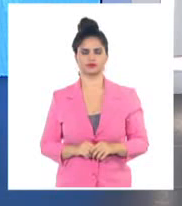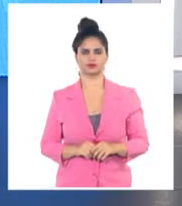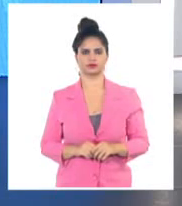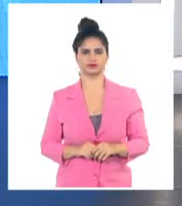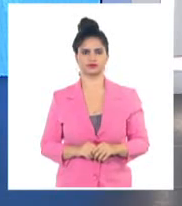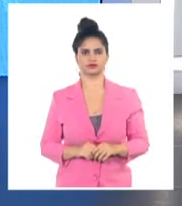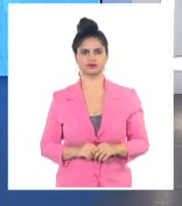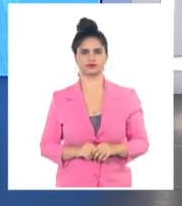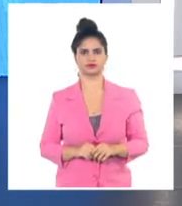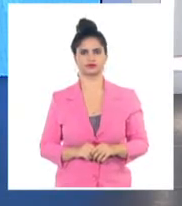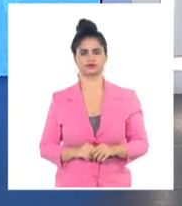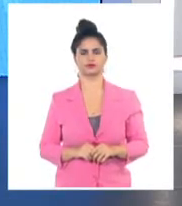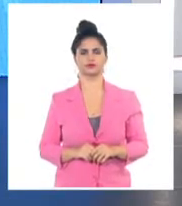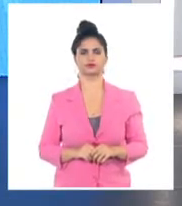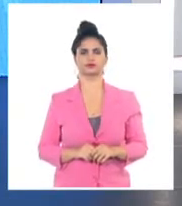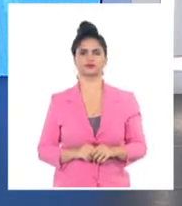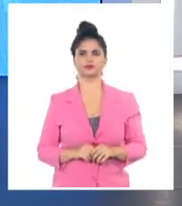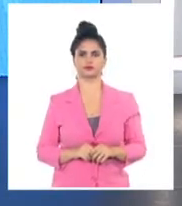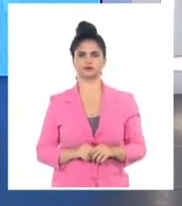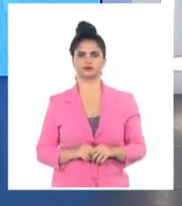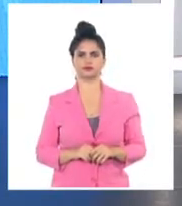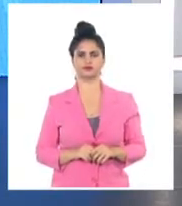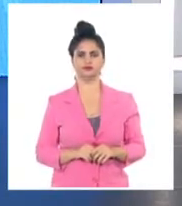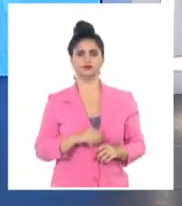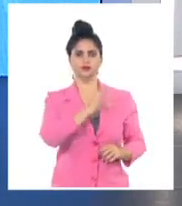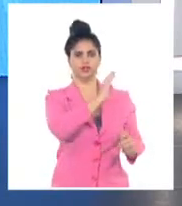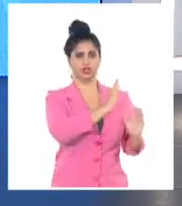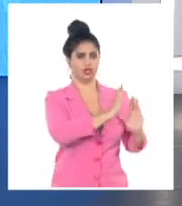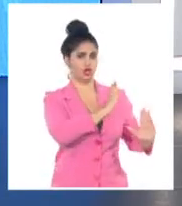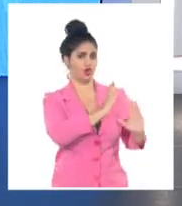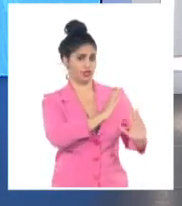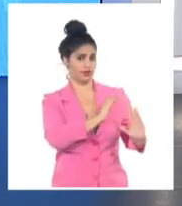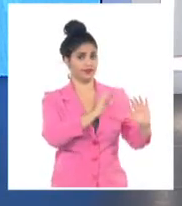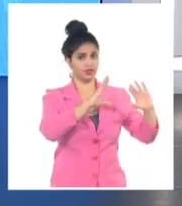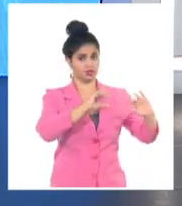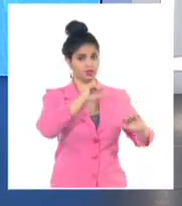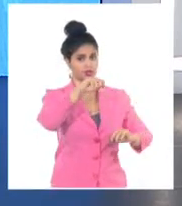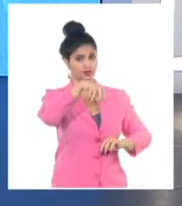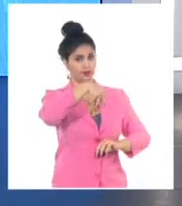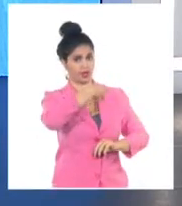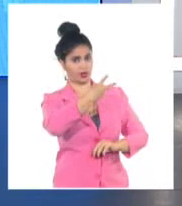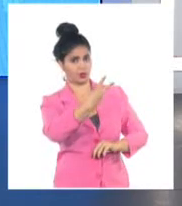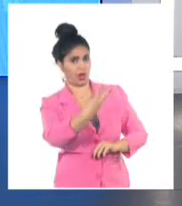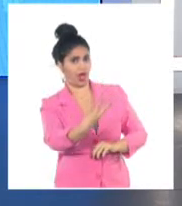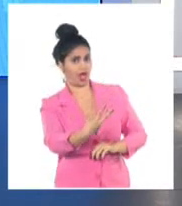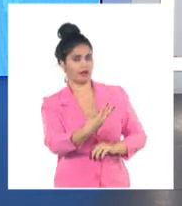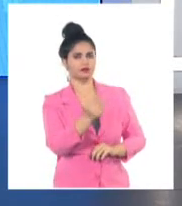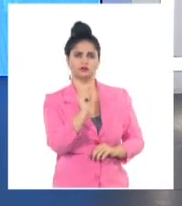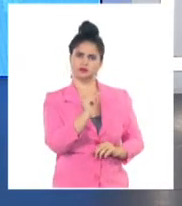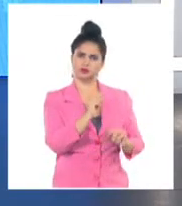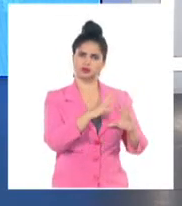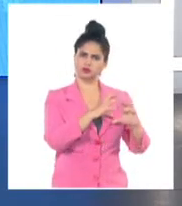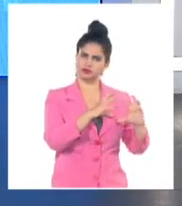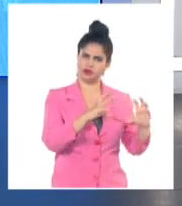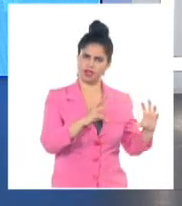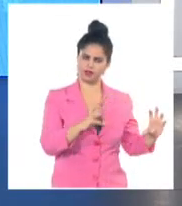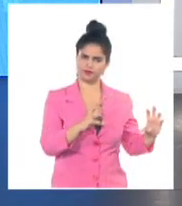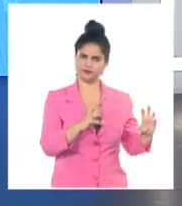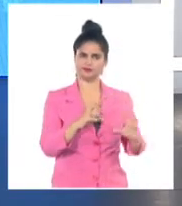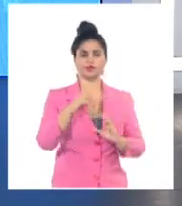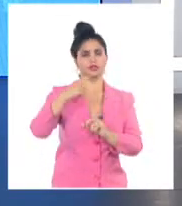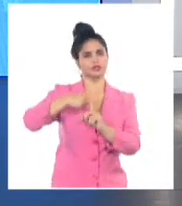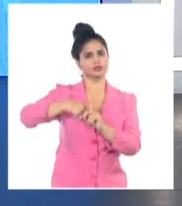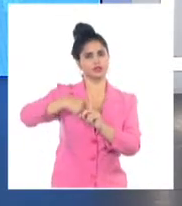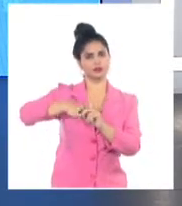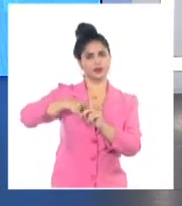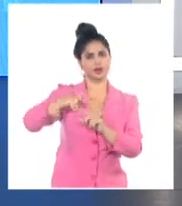durante el periodo nocturno, pero la tendencia también será a que en el resto de la noche y la madrugada y vaya disminuyendo esta nubosidad. Las temperaturas, pues para hoy, no